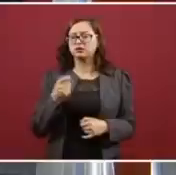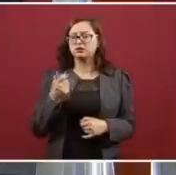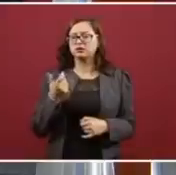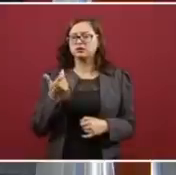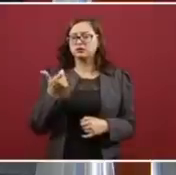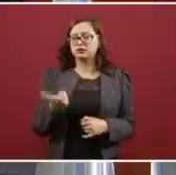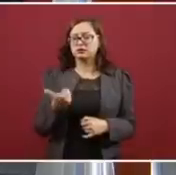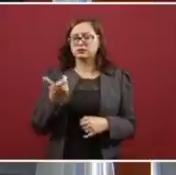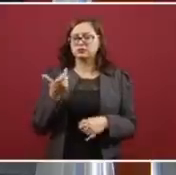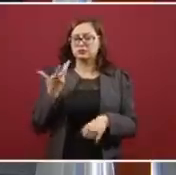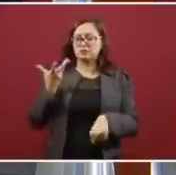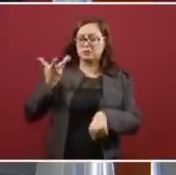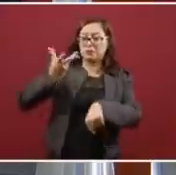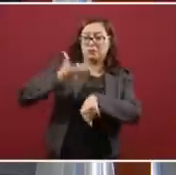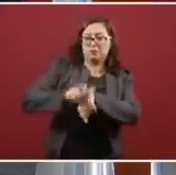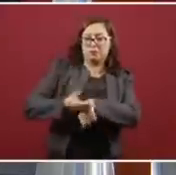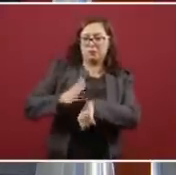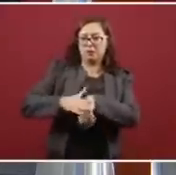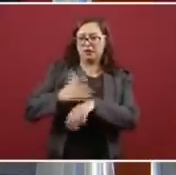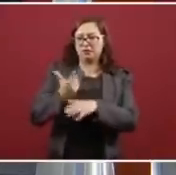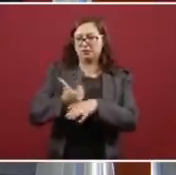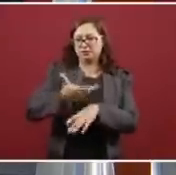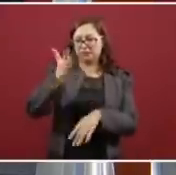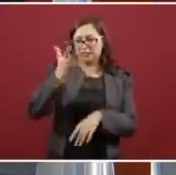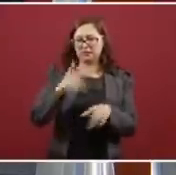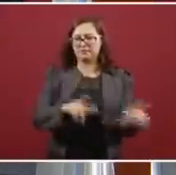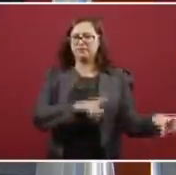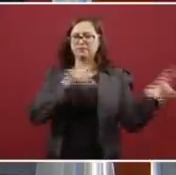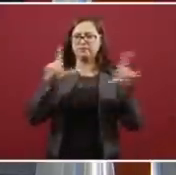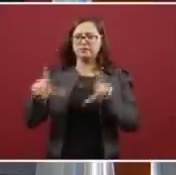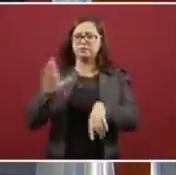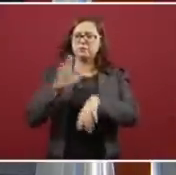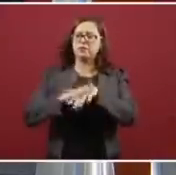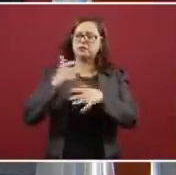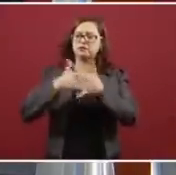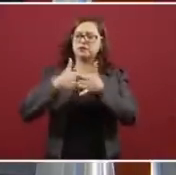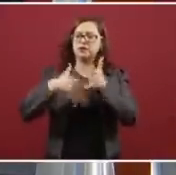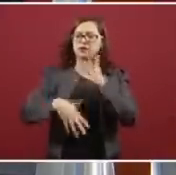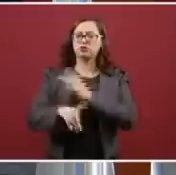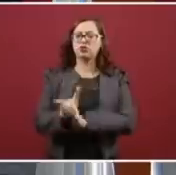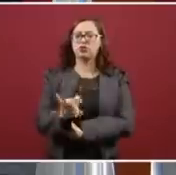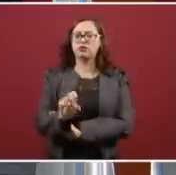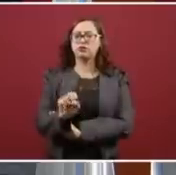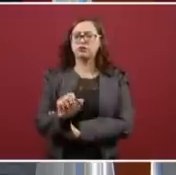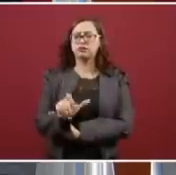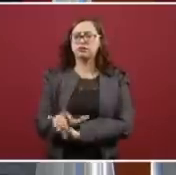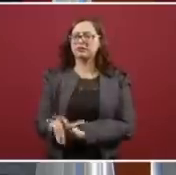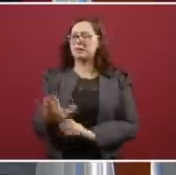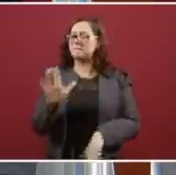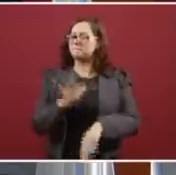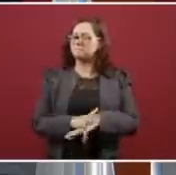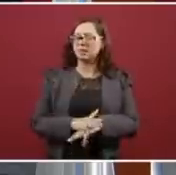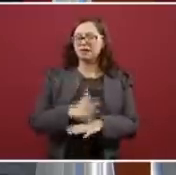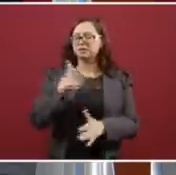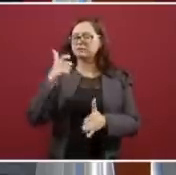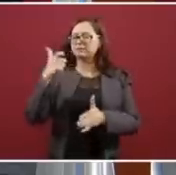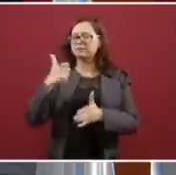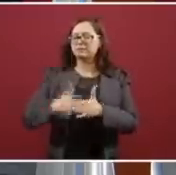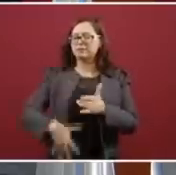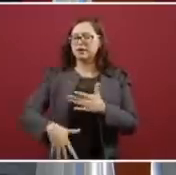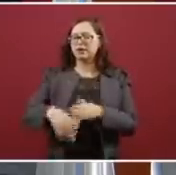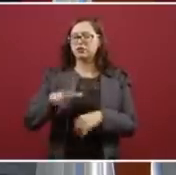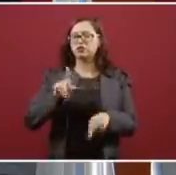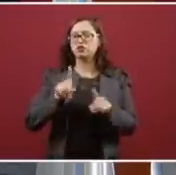40 centavos de margen nos vamos a las 10 más económicas de diesel y la más económica de todas está en